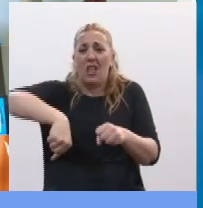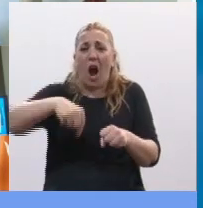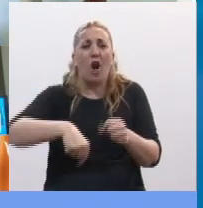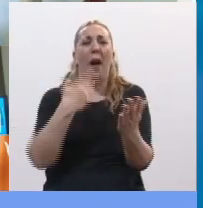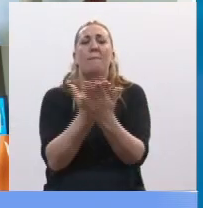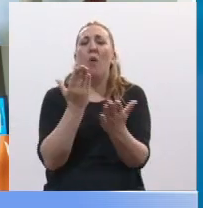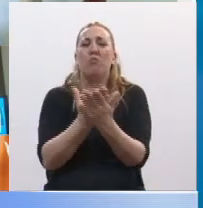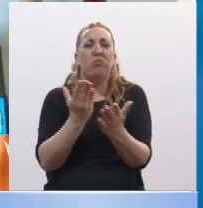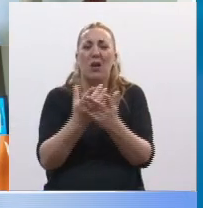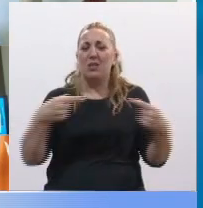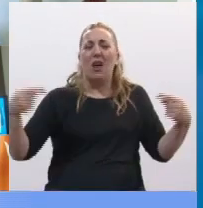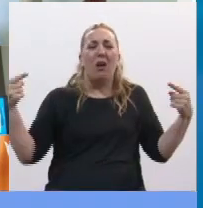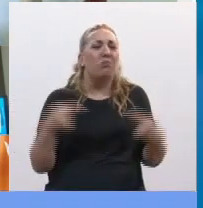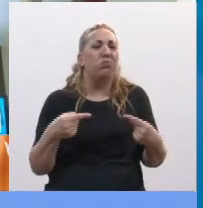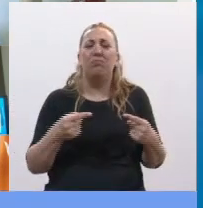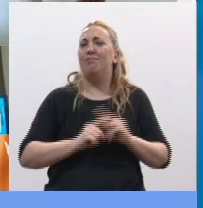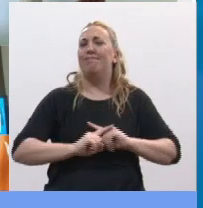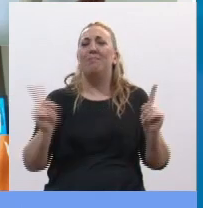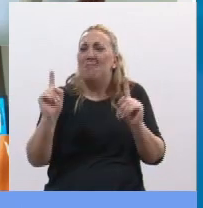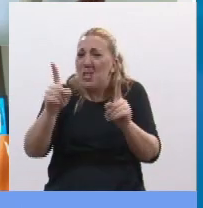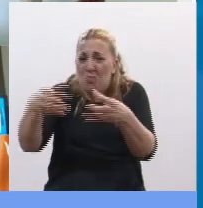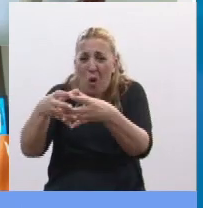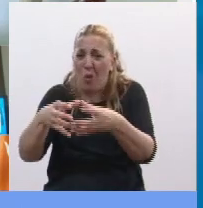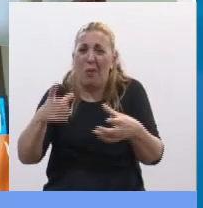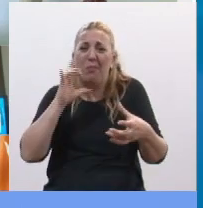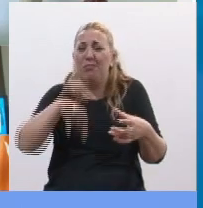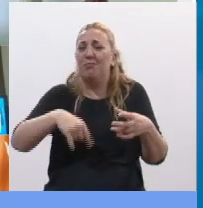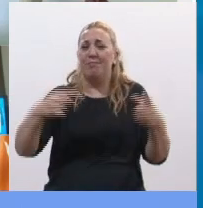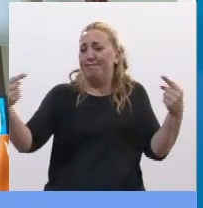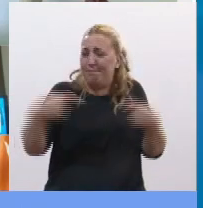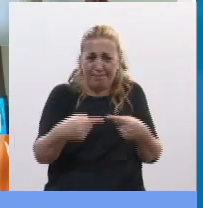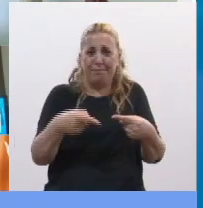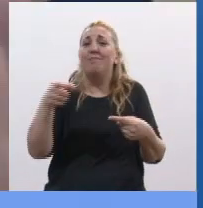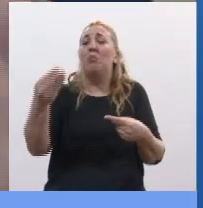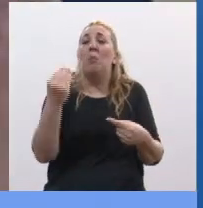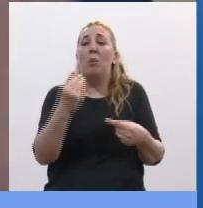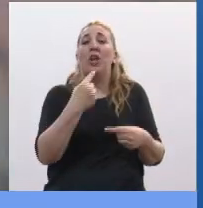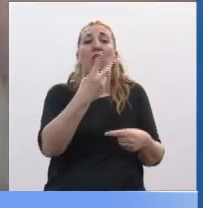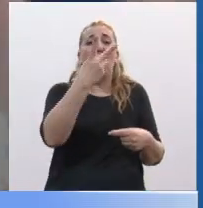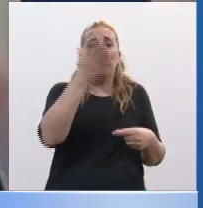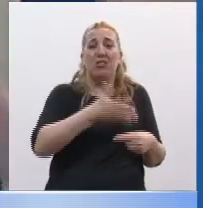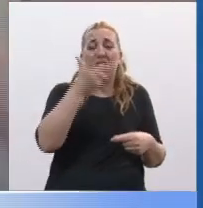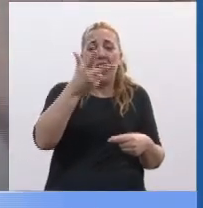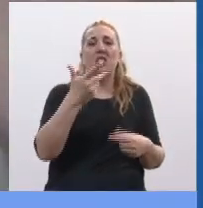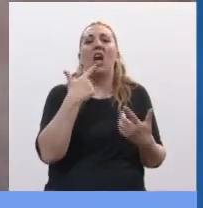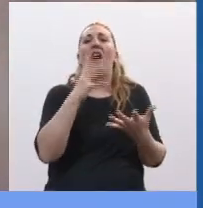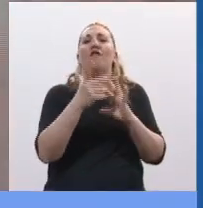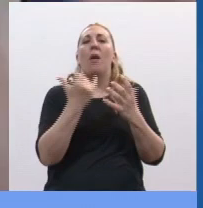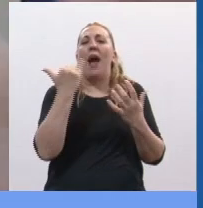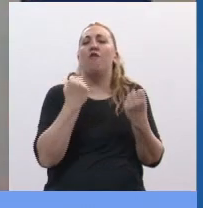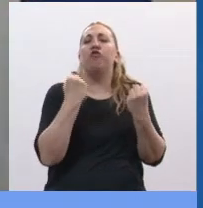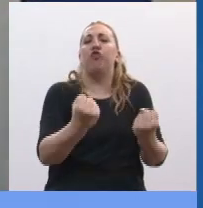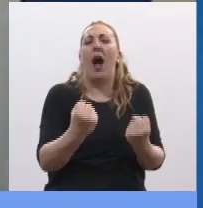propuestas contradictorias de la propia oposición, y lo hacen en base a que los dos tercios permitiría tener una